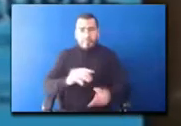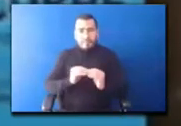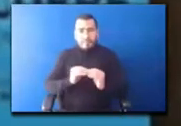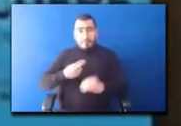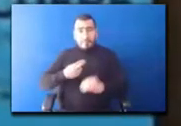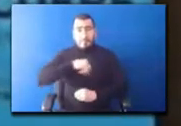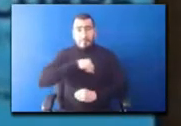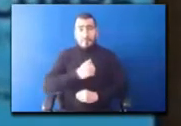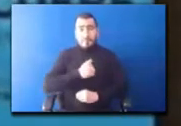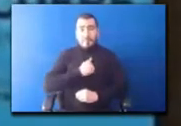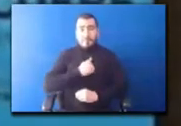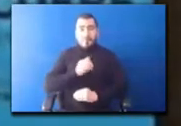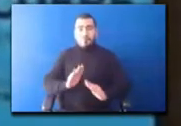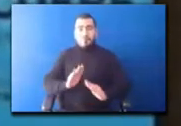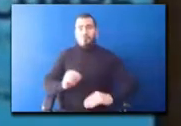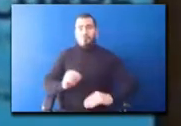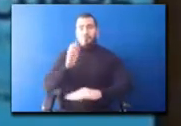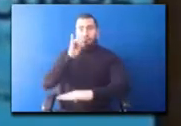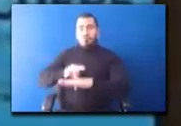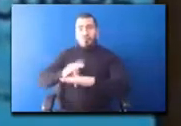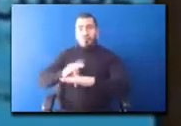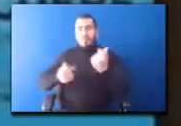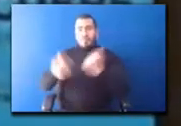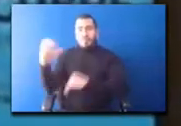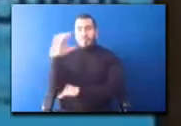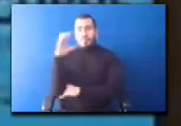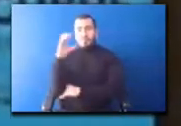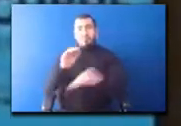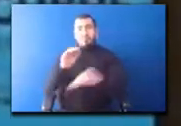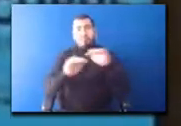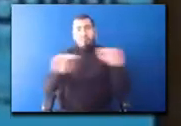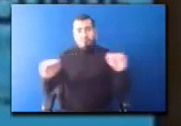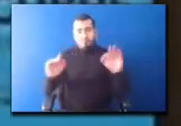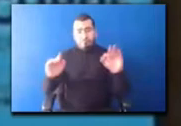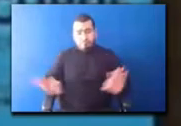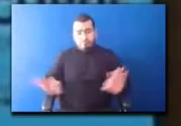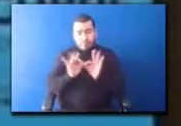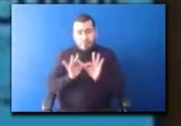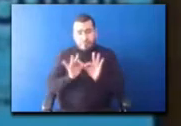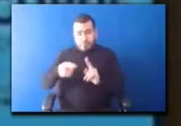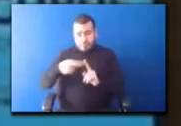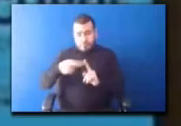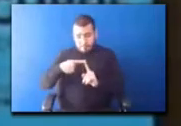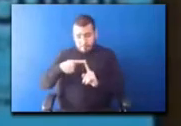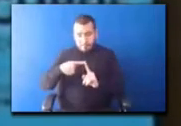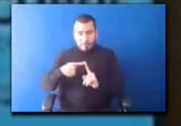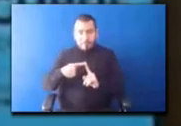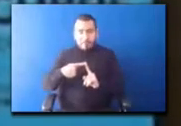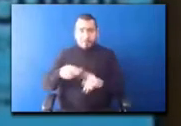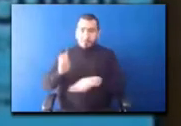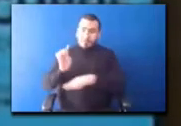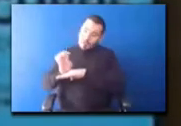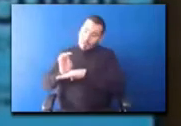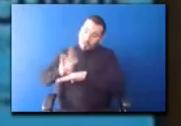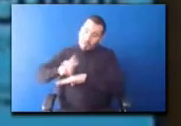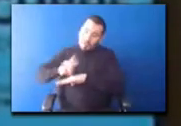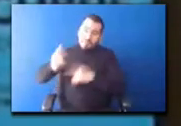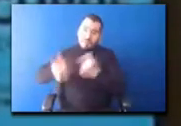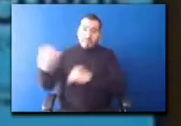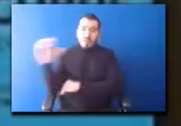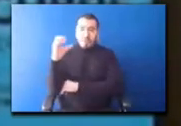primer mensaje que queremos enviarles es: somos una superintendencia para todo el país, que está